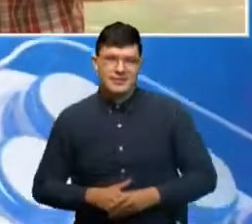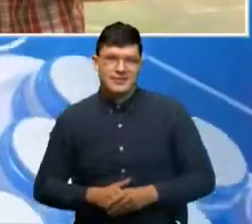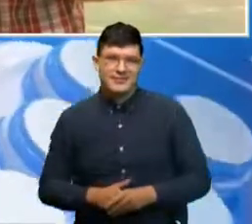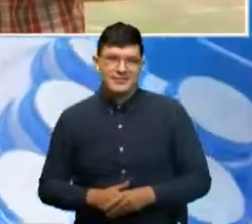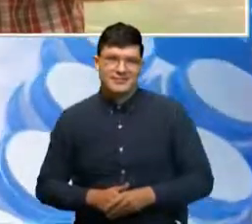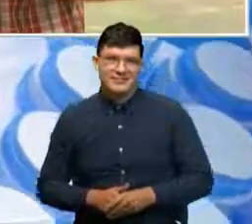tardes